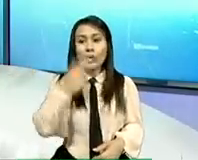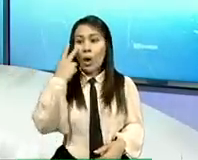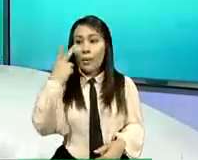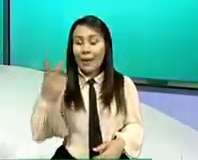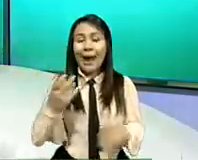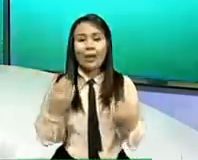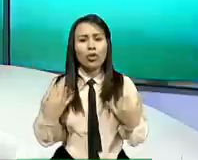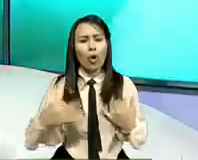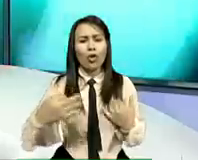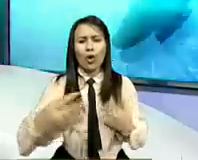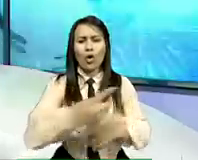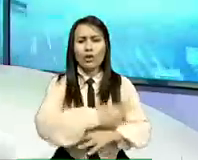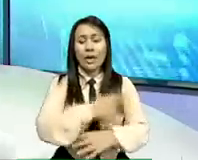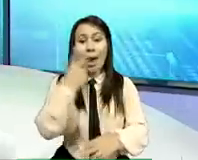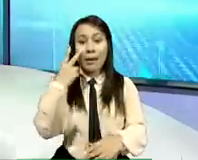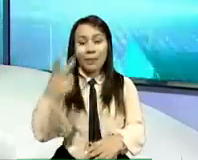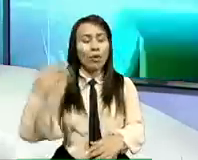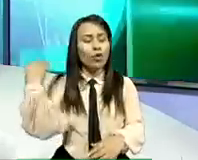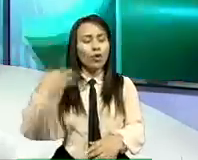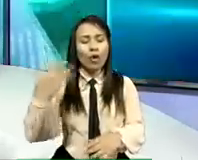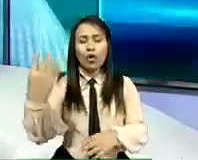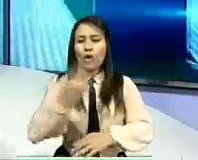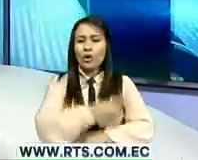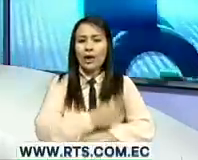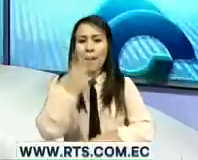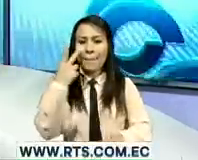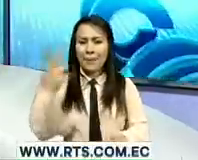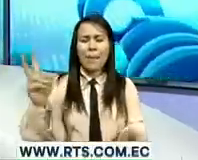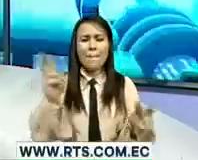vemos a diario, ya esto se ha hecho